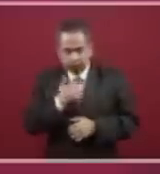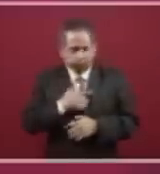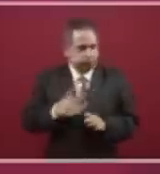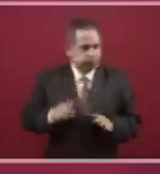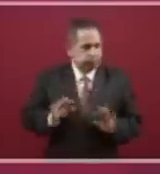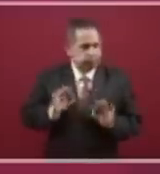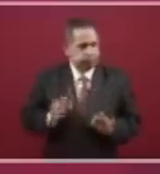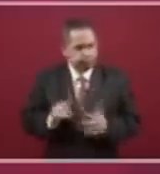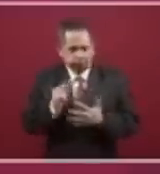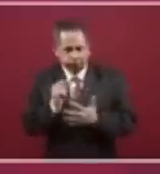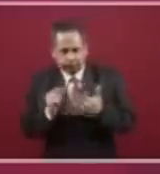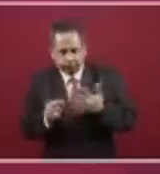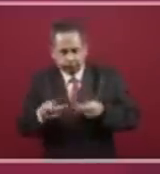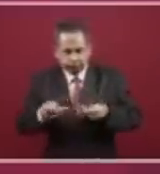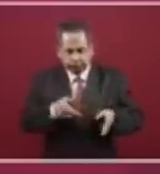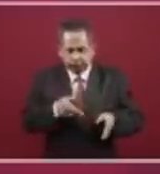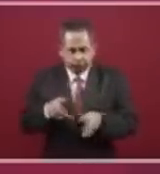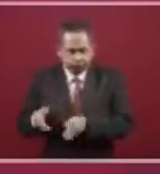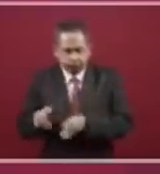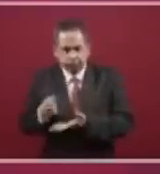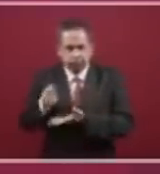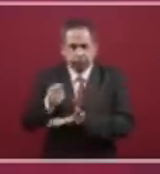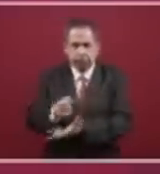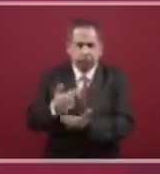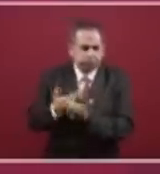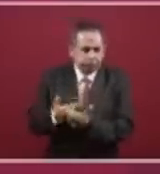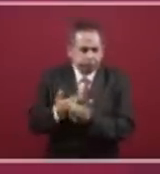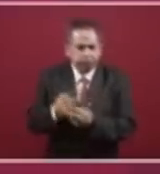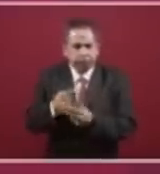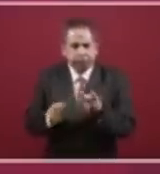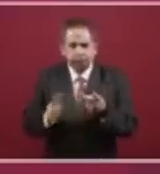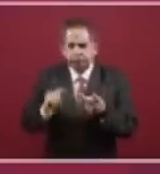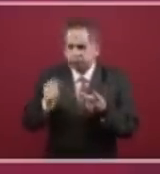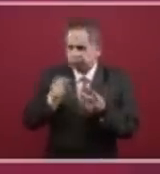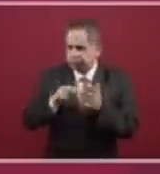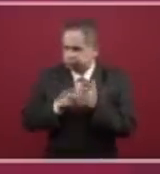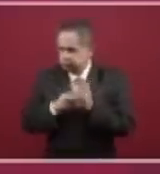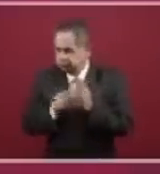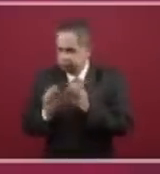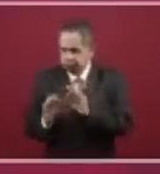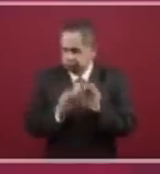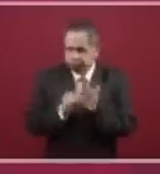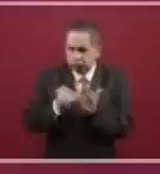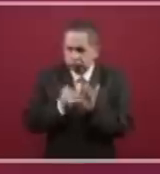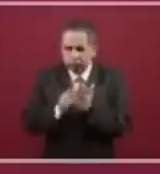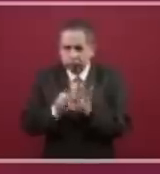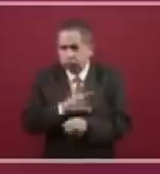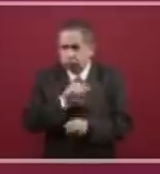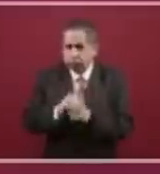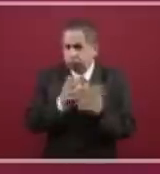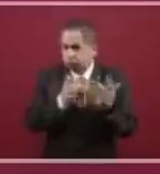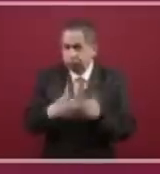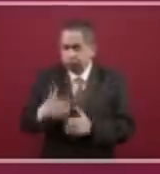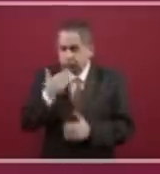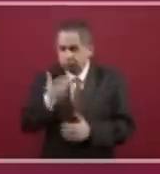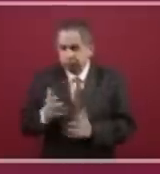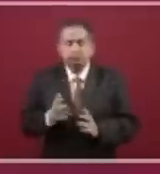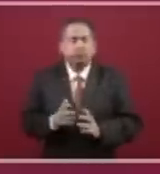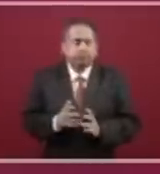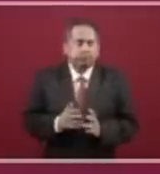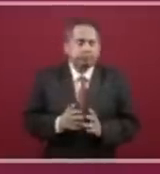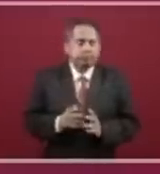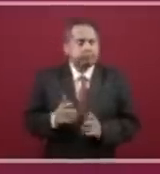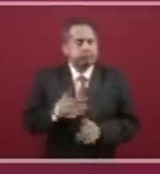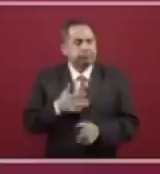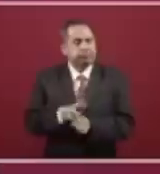en aspectos de planeación y presupuestación técnicos y hacendarios mencionados como motivos